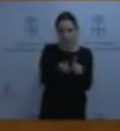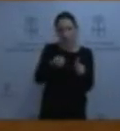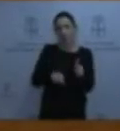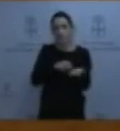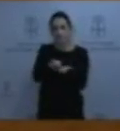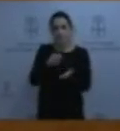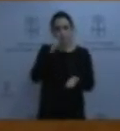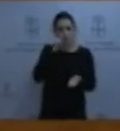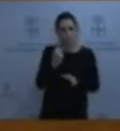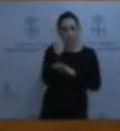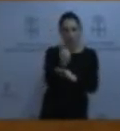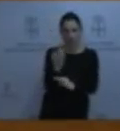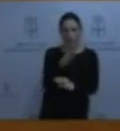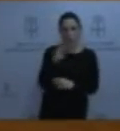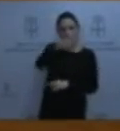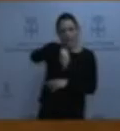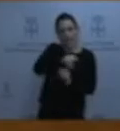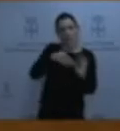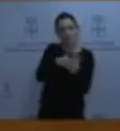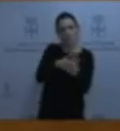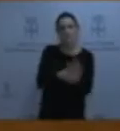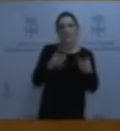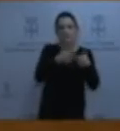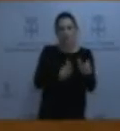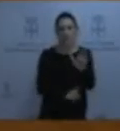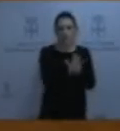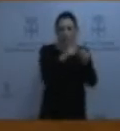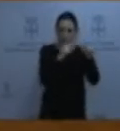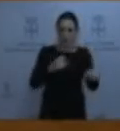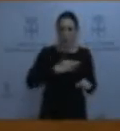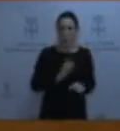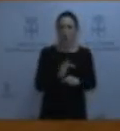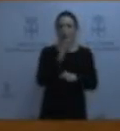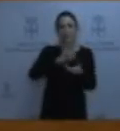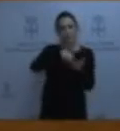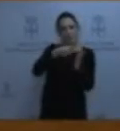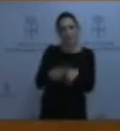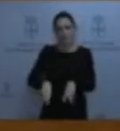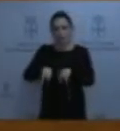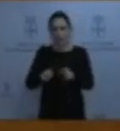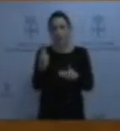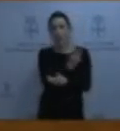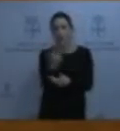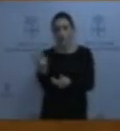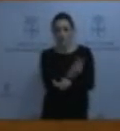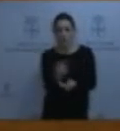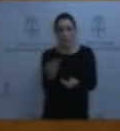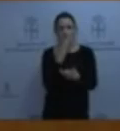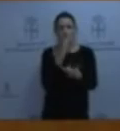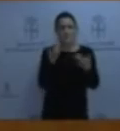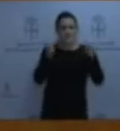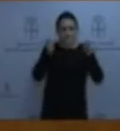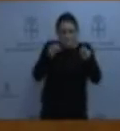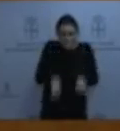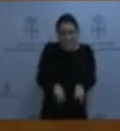turísticos, que son las verdaderas dinamizadoras del sector en Asturias. Planificación e innovación, dos claves en las cuales nuestro patrimonio y nuestra red